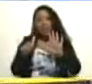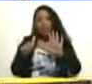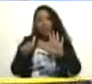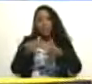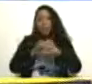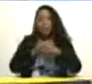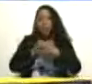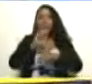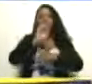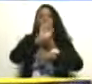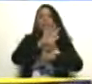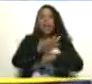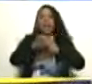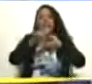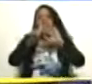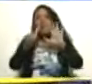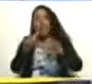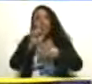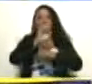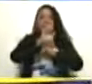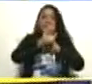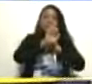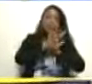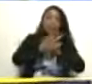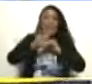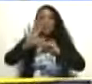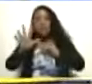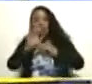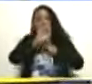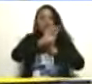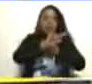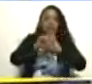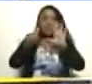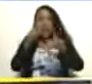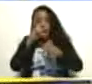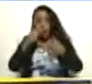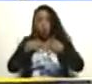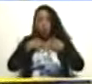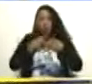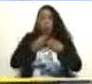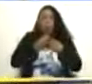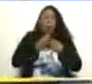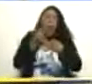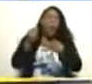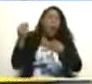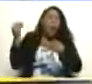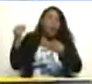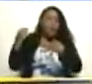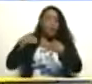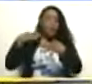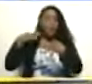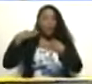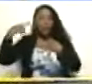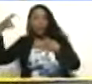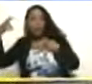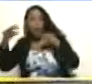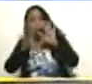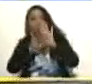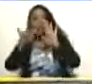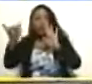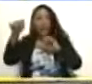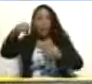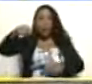36. Estaba entre 35 y 36 años. Un chamito, pues. Me eligieron constituyente de